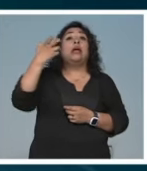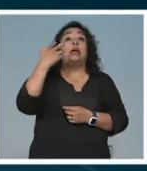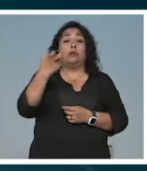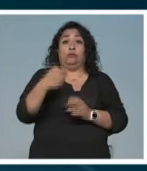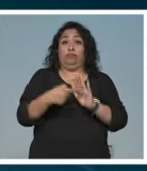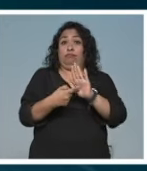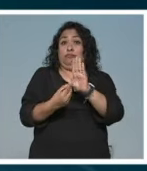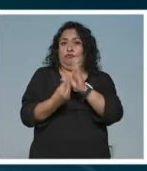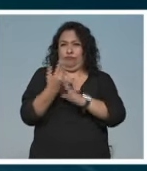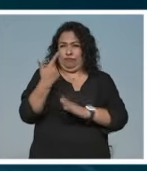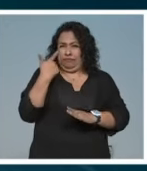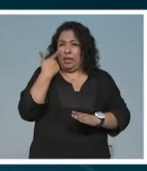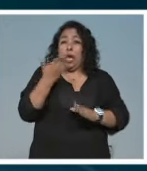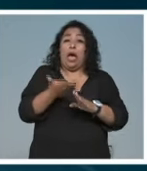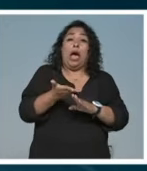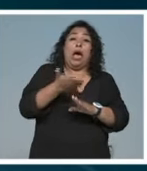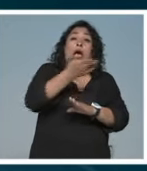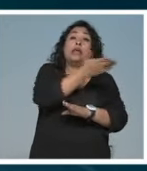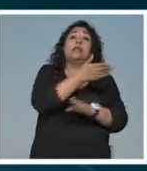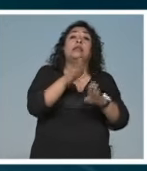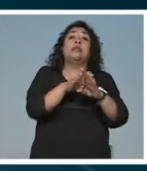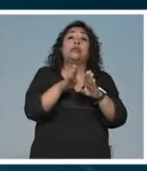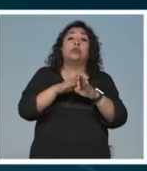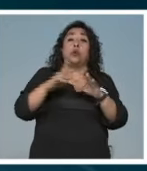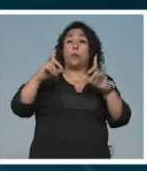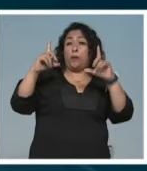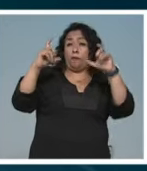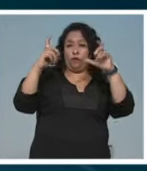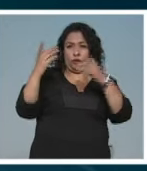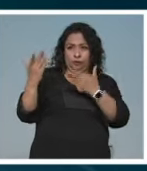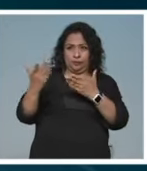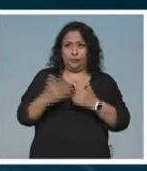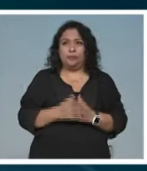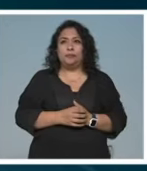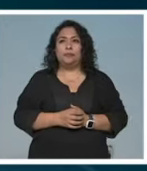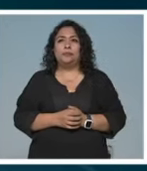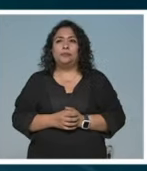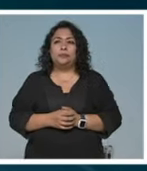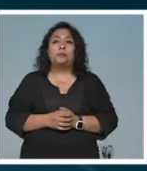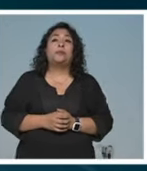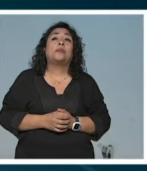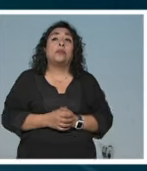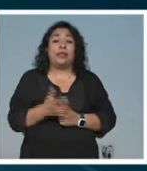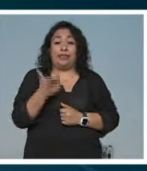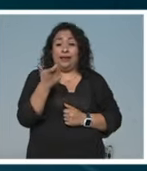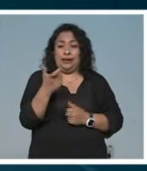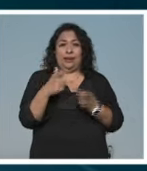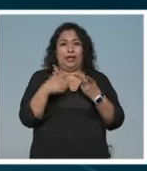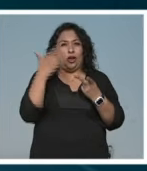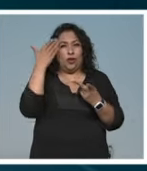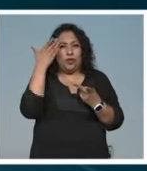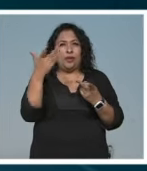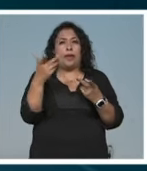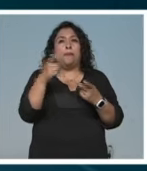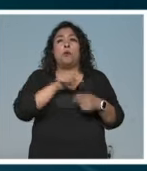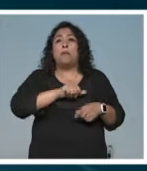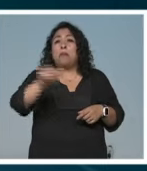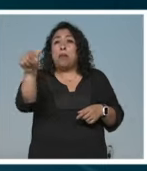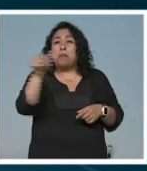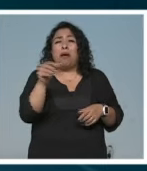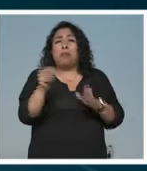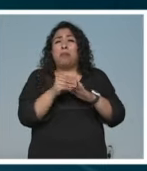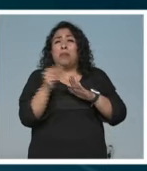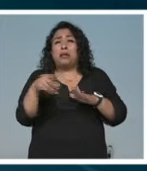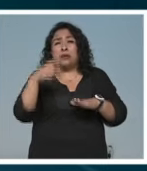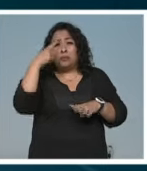revelación. Vean cómo eran antes los retratos. El dinero, el tiempo o el traslado ya no es un